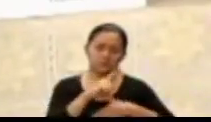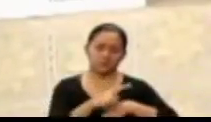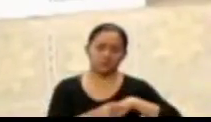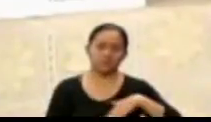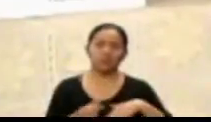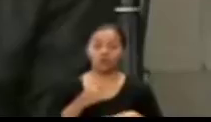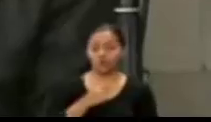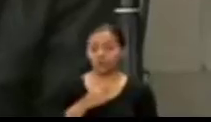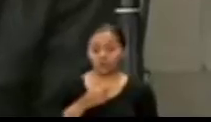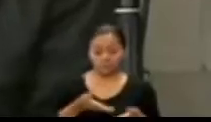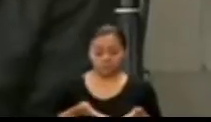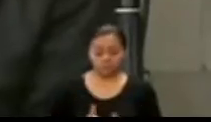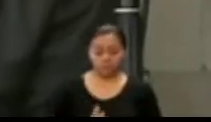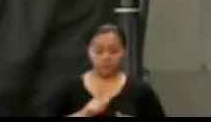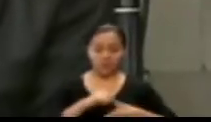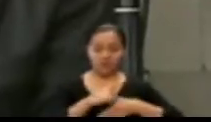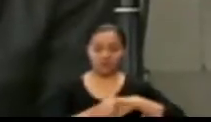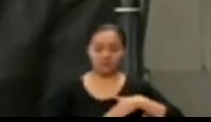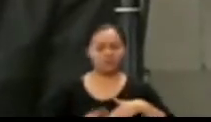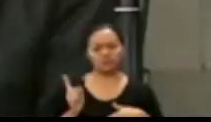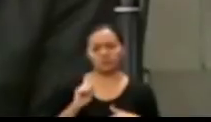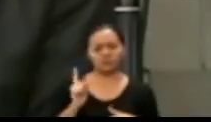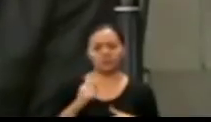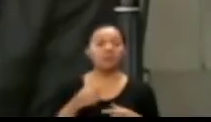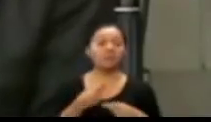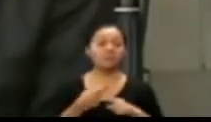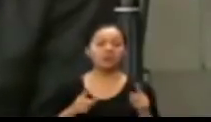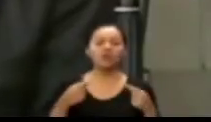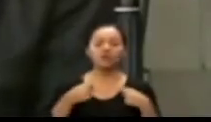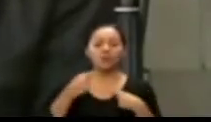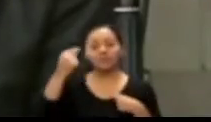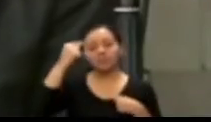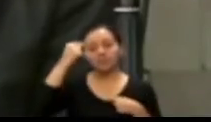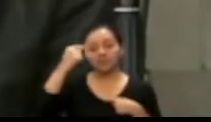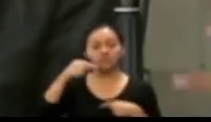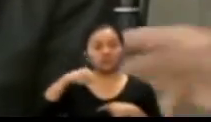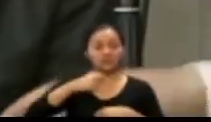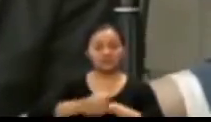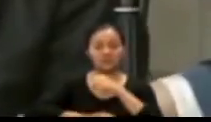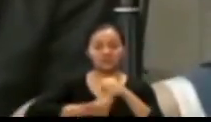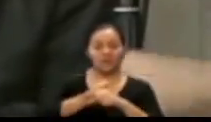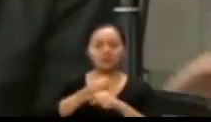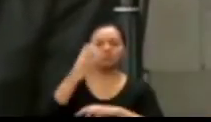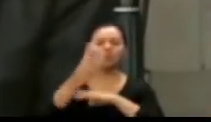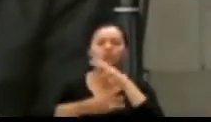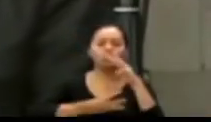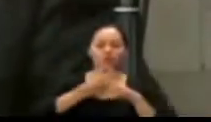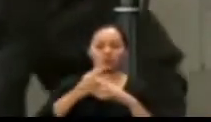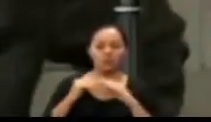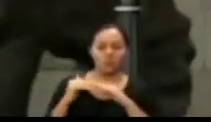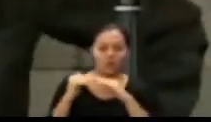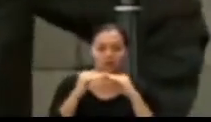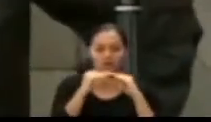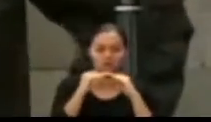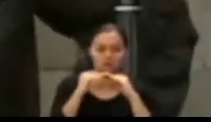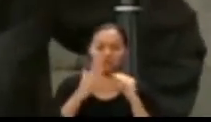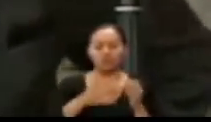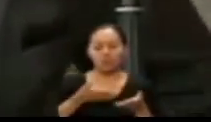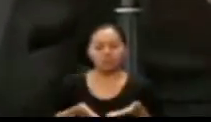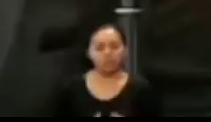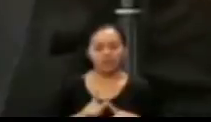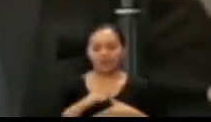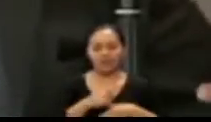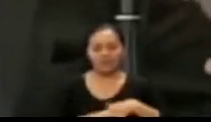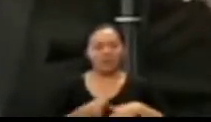soy latinoamericano, que sea el año de todo el mundo y sobre todo de los pueblos, porque verdaderamente ese es un mundo donde